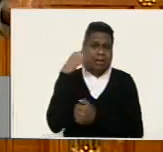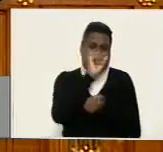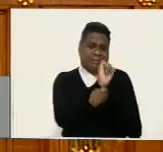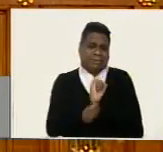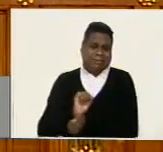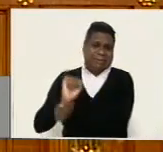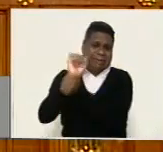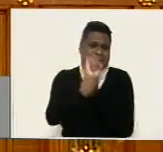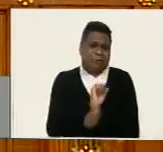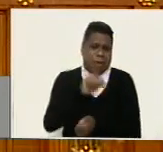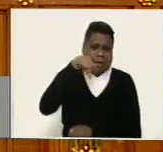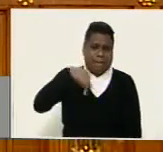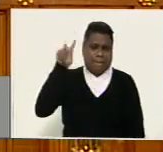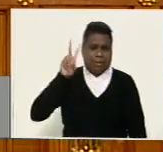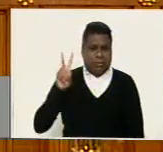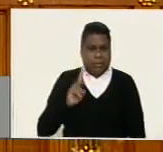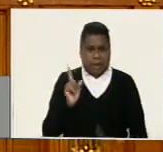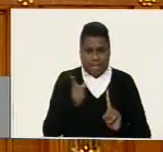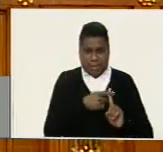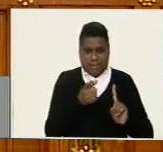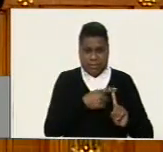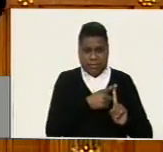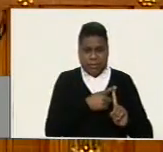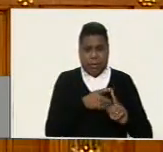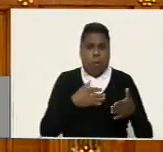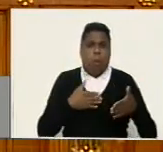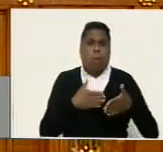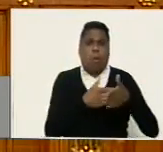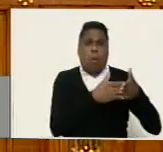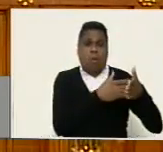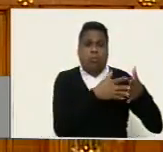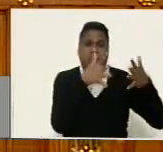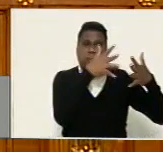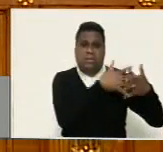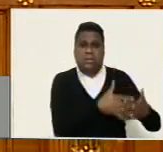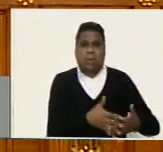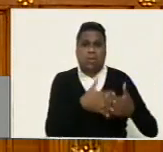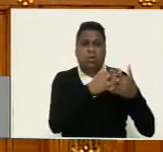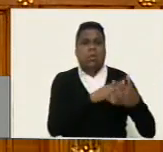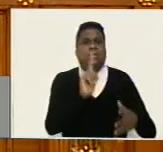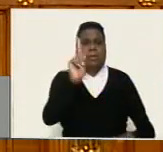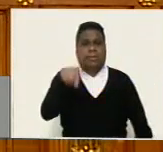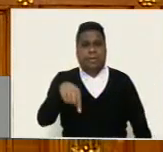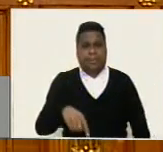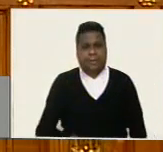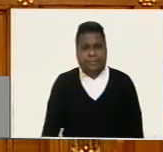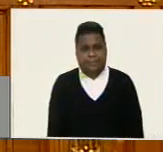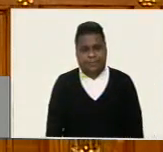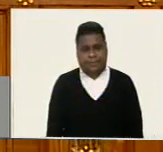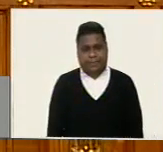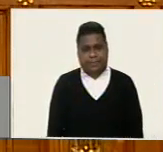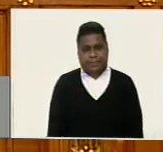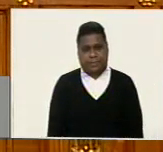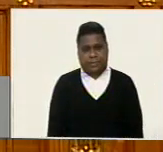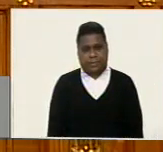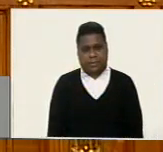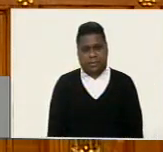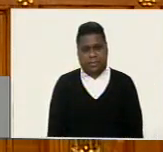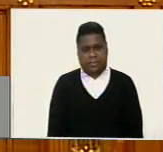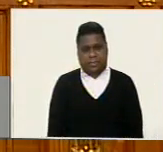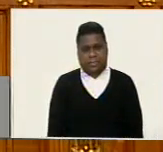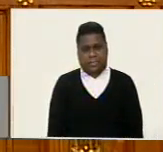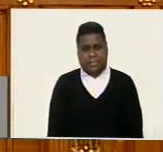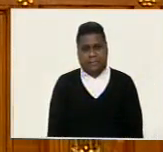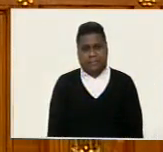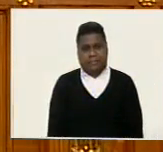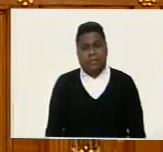pero principalmente contra la injerencia del imperialismo norteamericano y también la presencia de